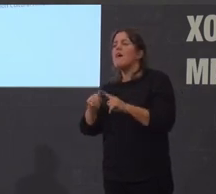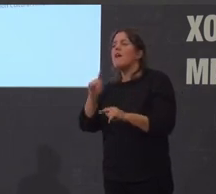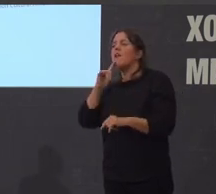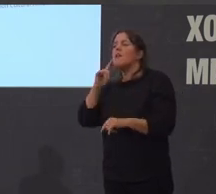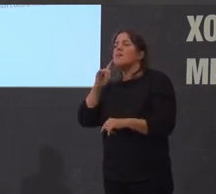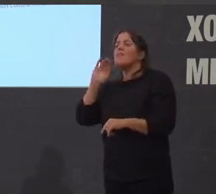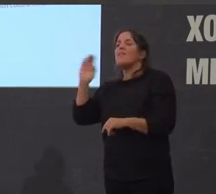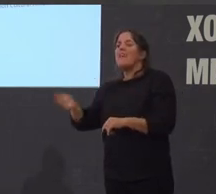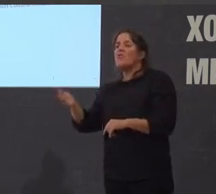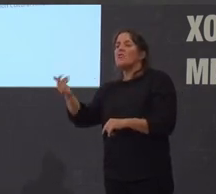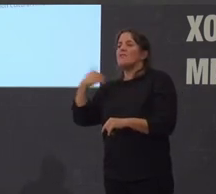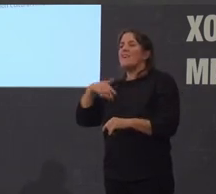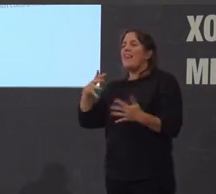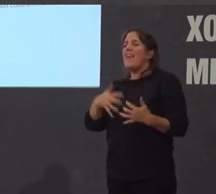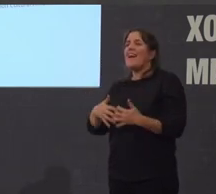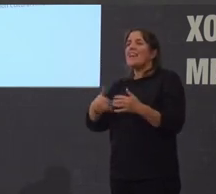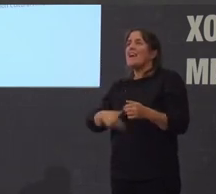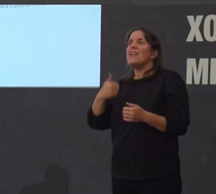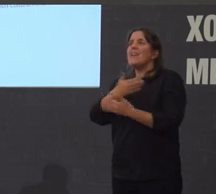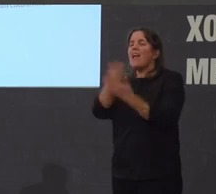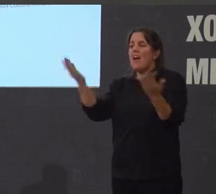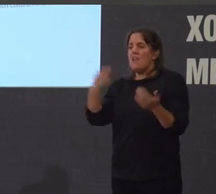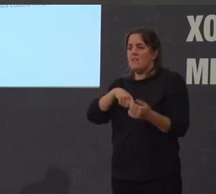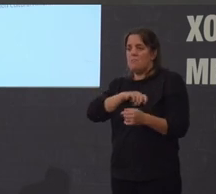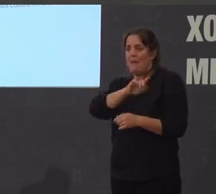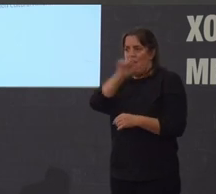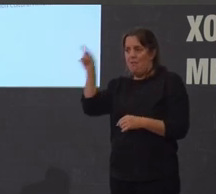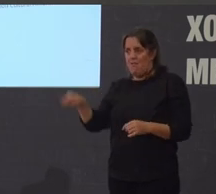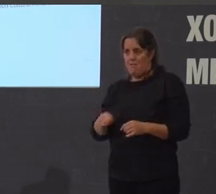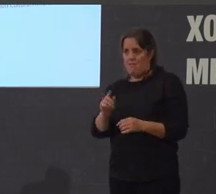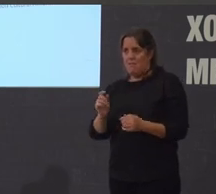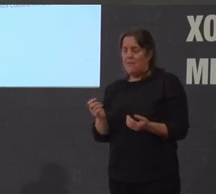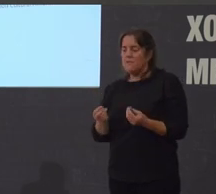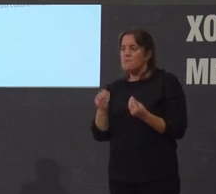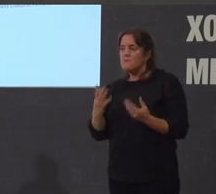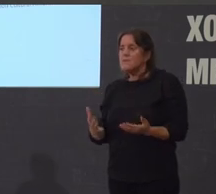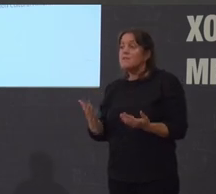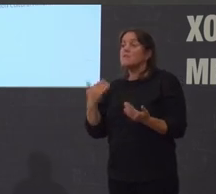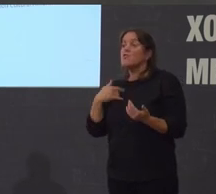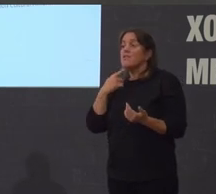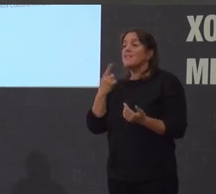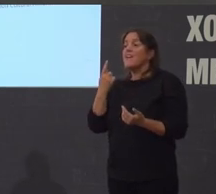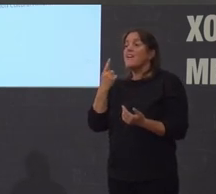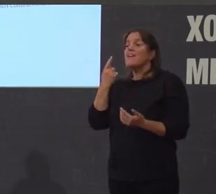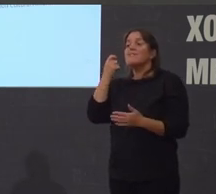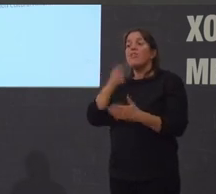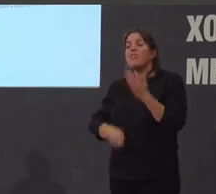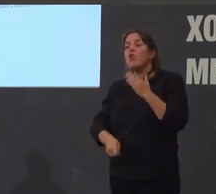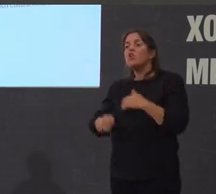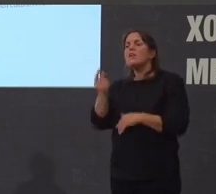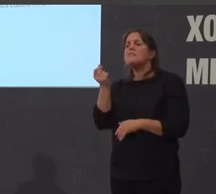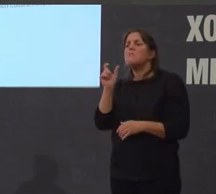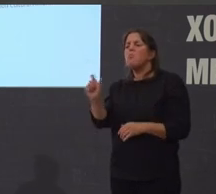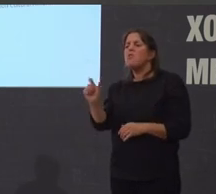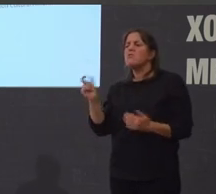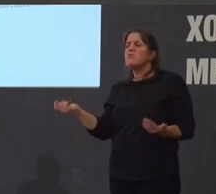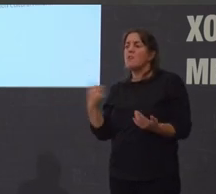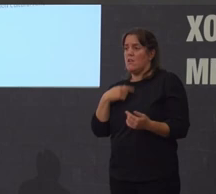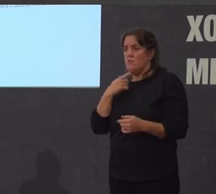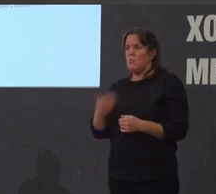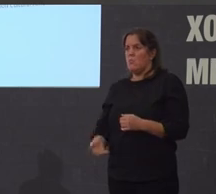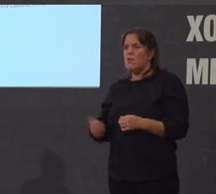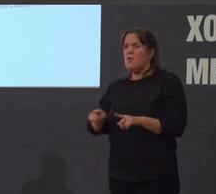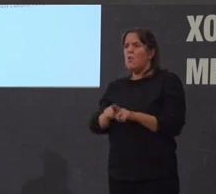causados en la guerra en xeral en todo en todo estado y que un importe de las sanciones además es de otra cosa que hay que tener en cuenta